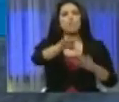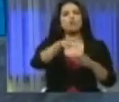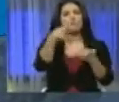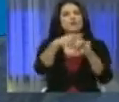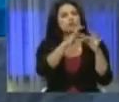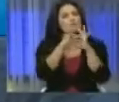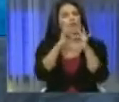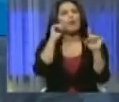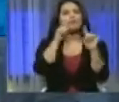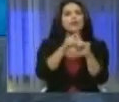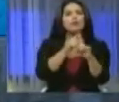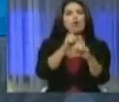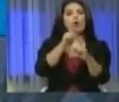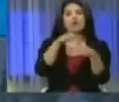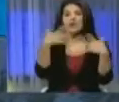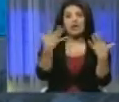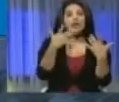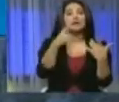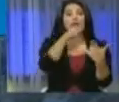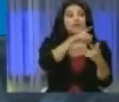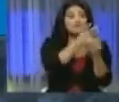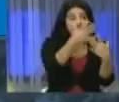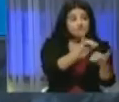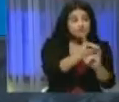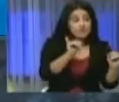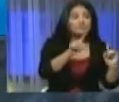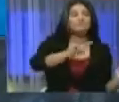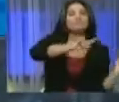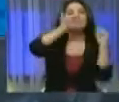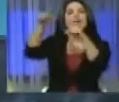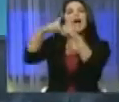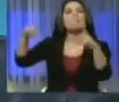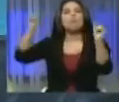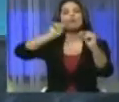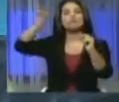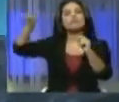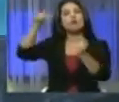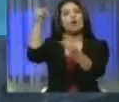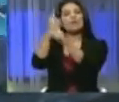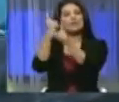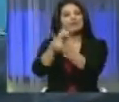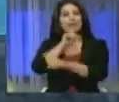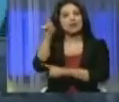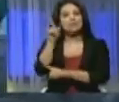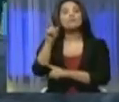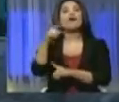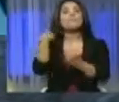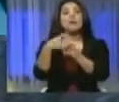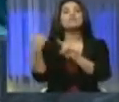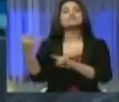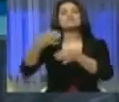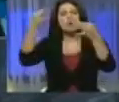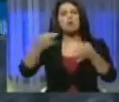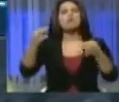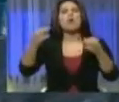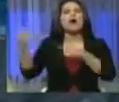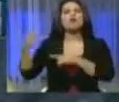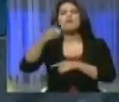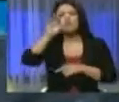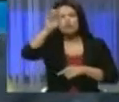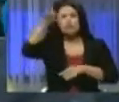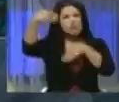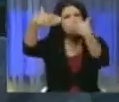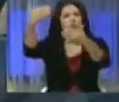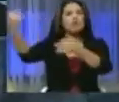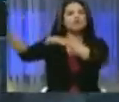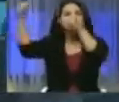para seguir rumbo a Tokio y más allá, rumbo a las Olimpiadas de Caracas. Algún día haremos unas Olimpiadas aquí también. Y